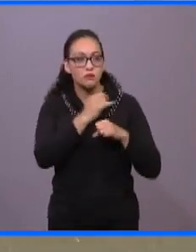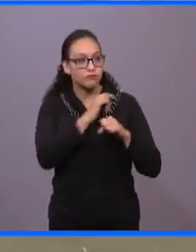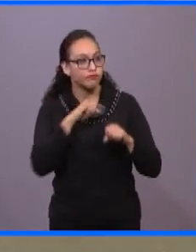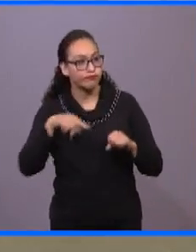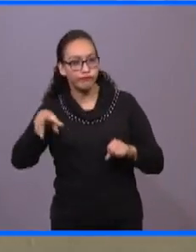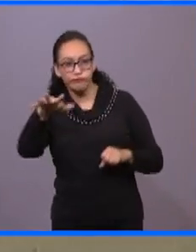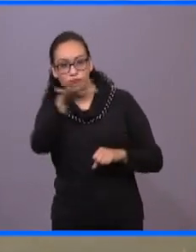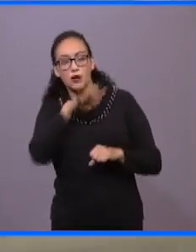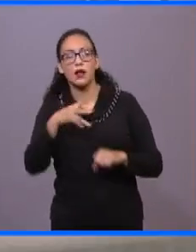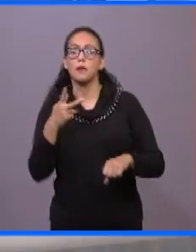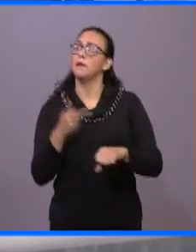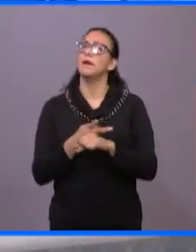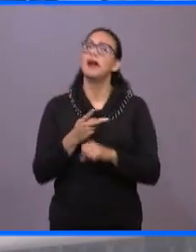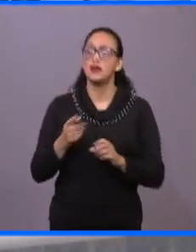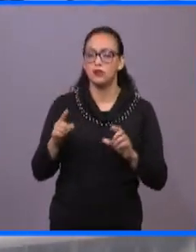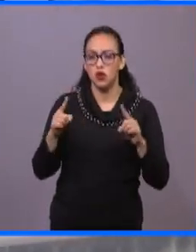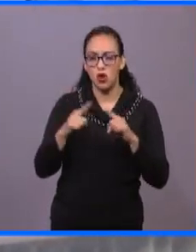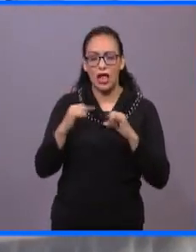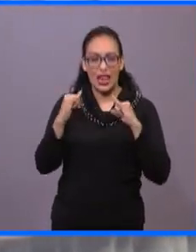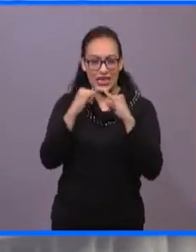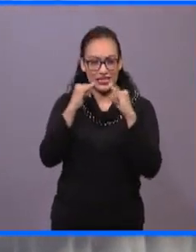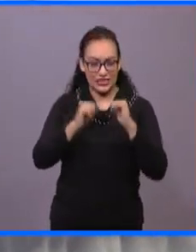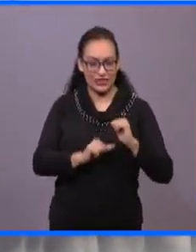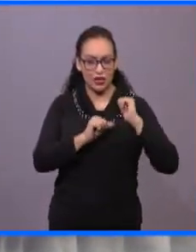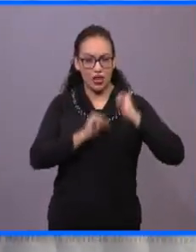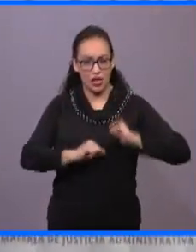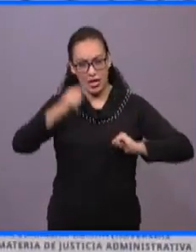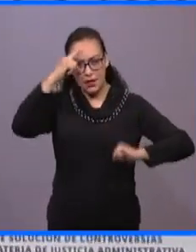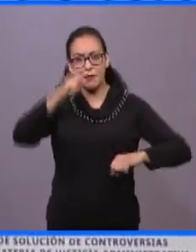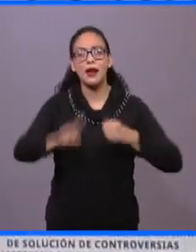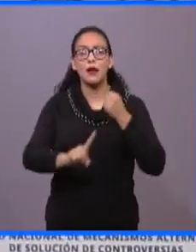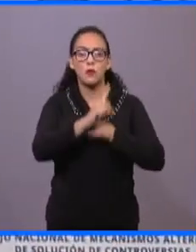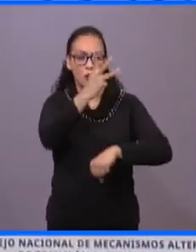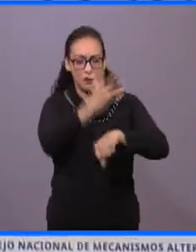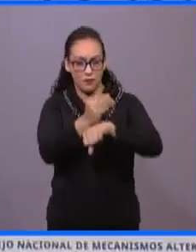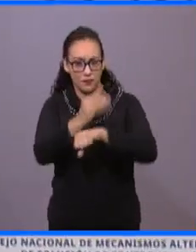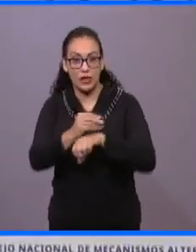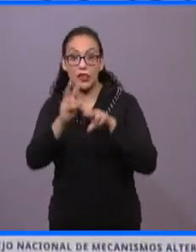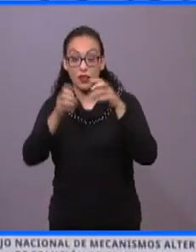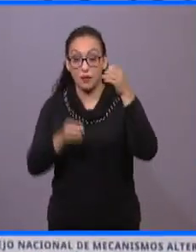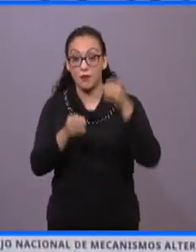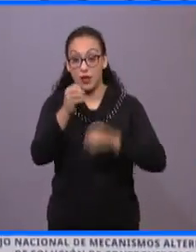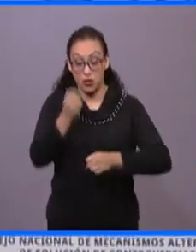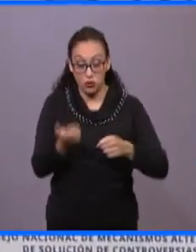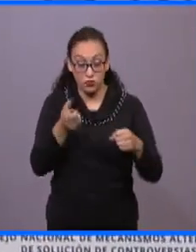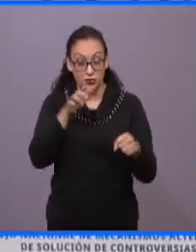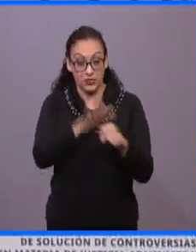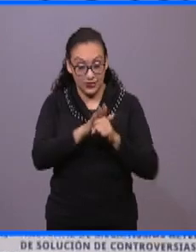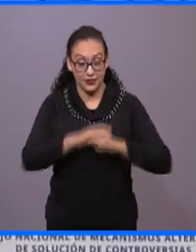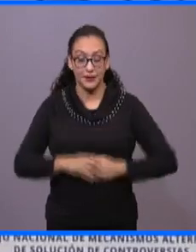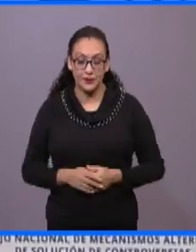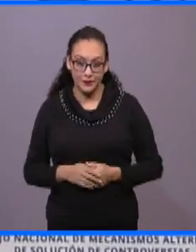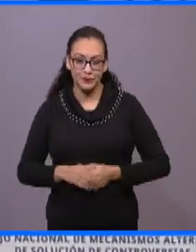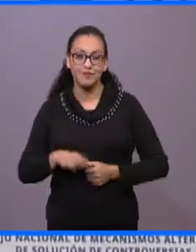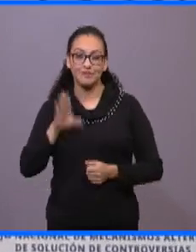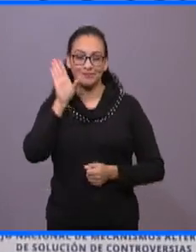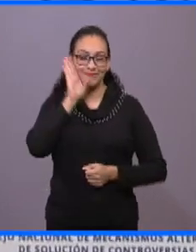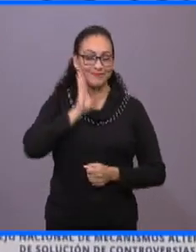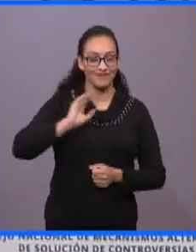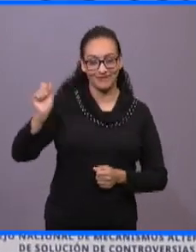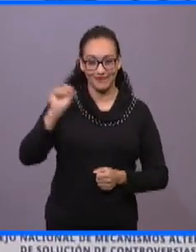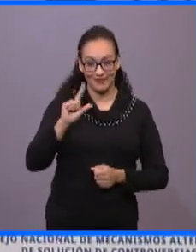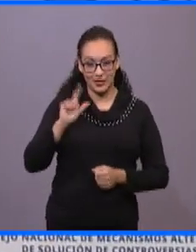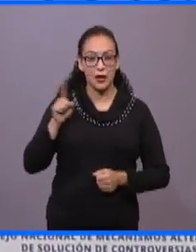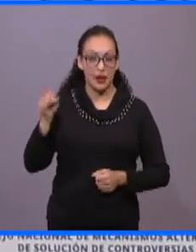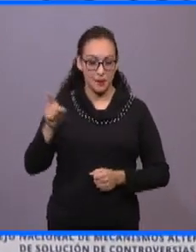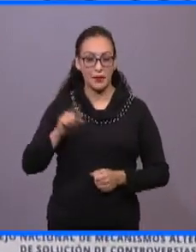Consejo Nacional de Mecanismos Alternativos de Solución de Controversias en materia de justicia administrativa, la ministra de la Suprema Corte